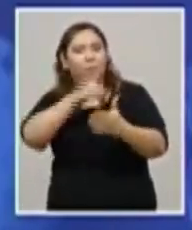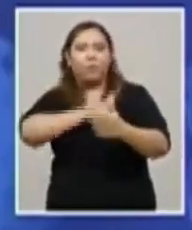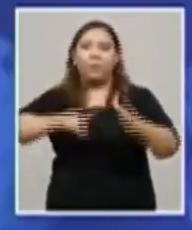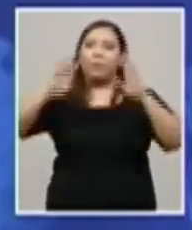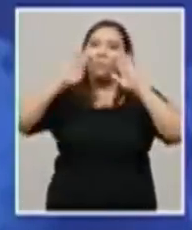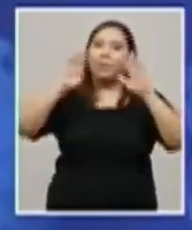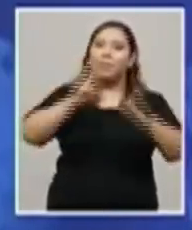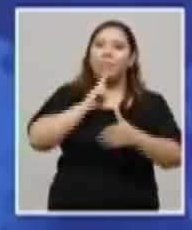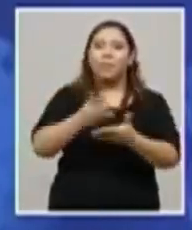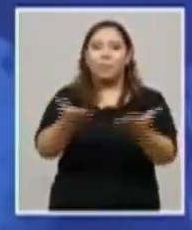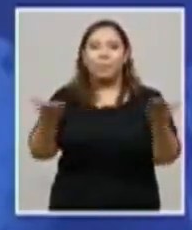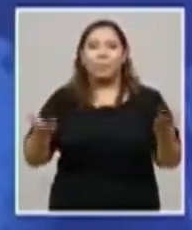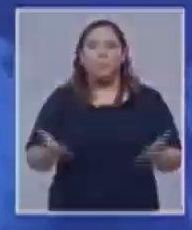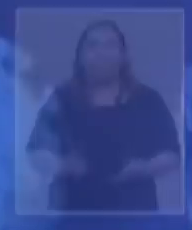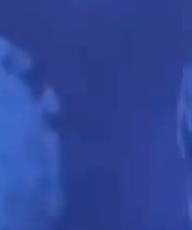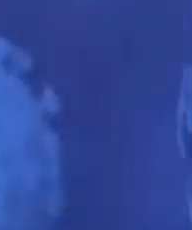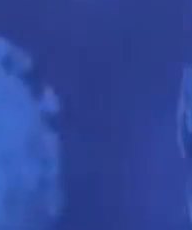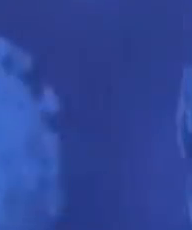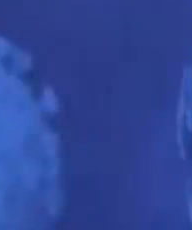bendiga Honduras.